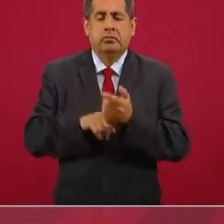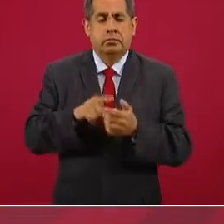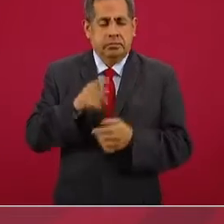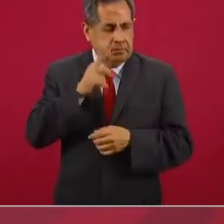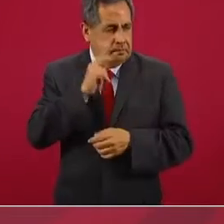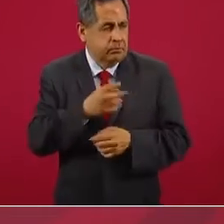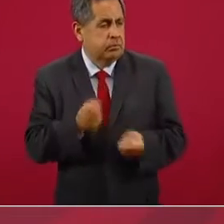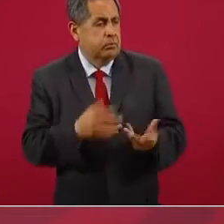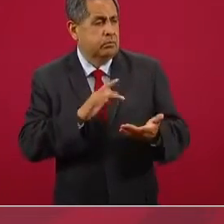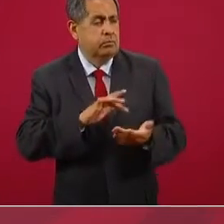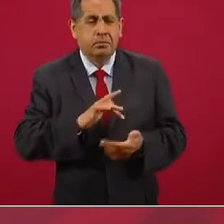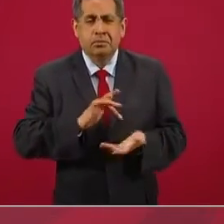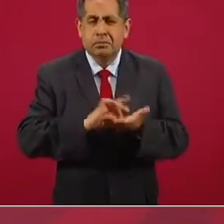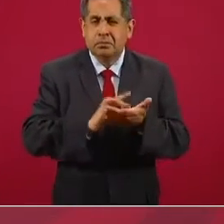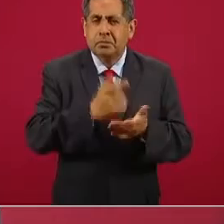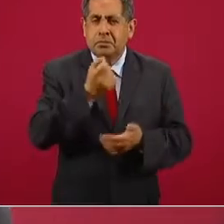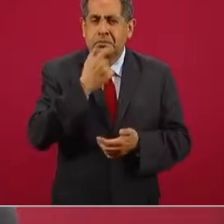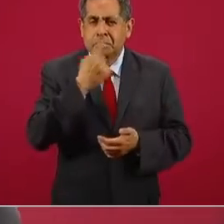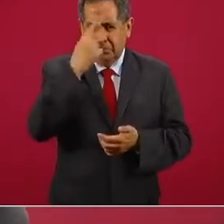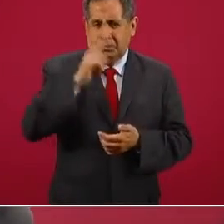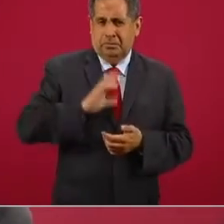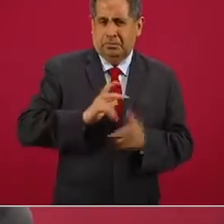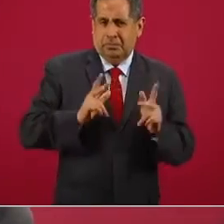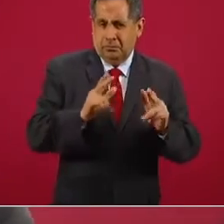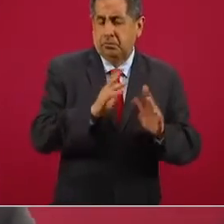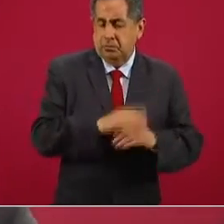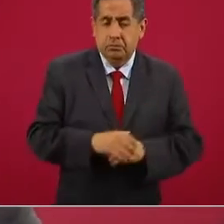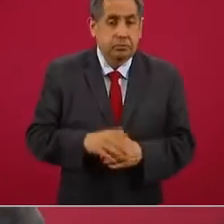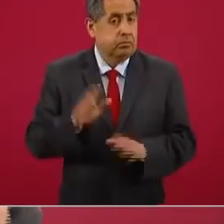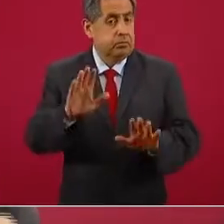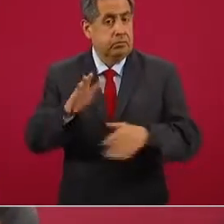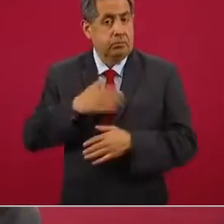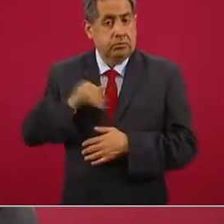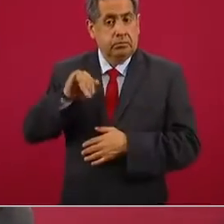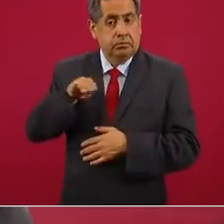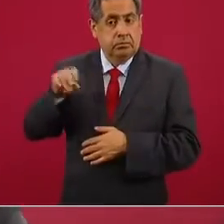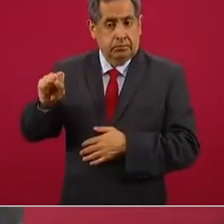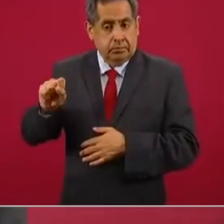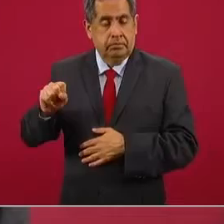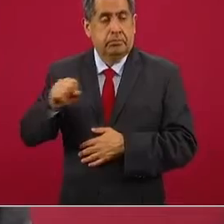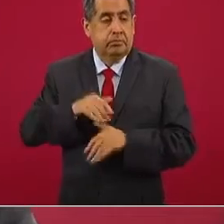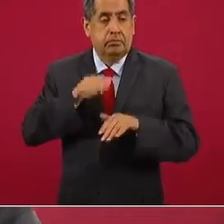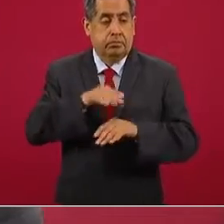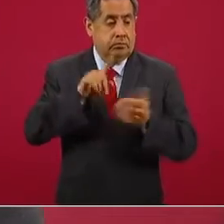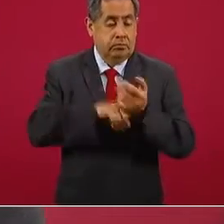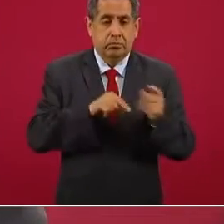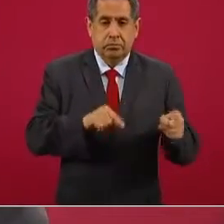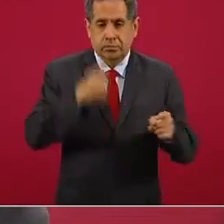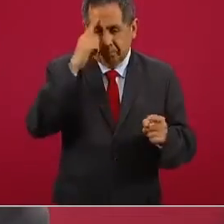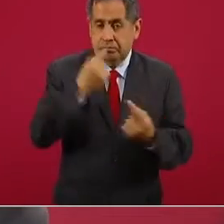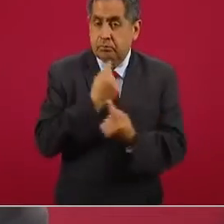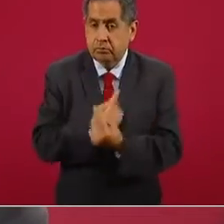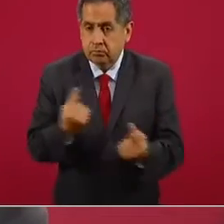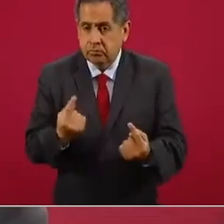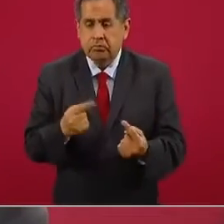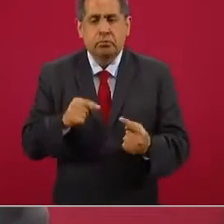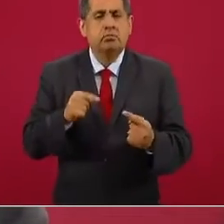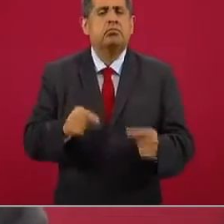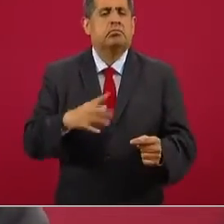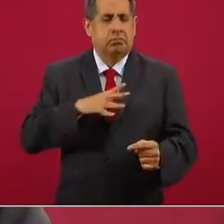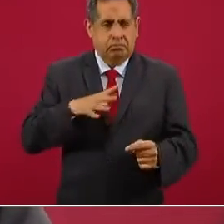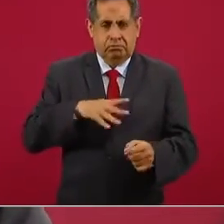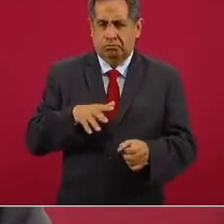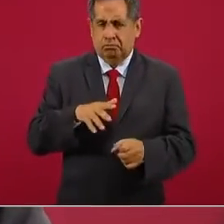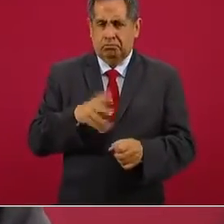y todos los medicamentos en general. En el caso del Seguro Social y en particular con los oncológicos pediátricos,